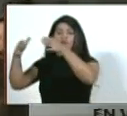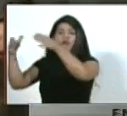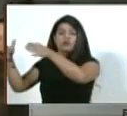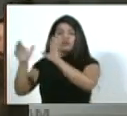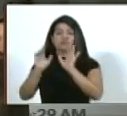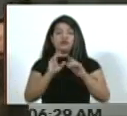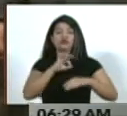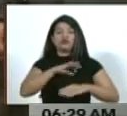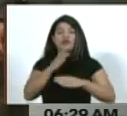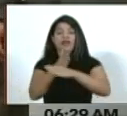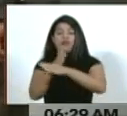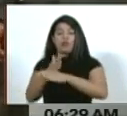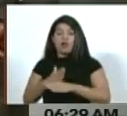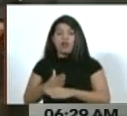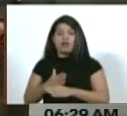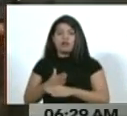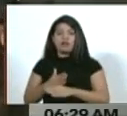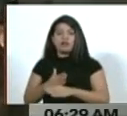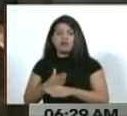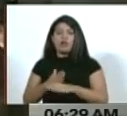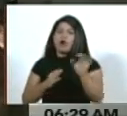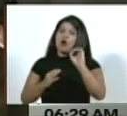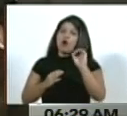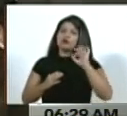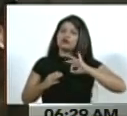o el igualitarismo social,